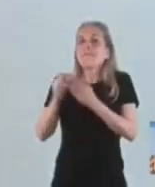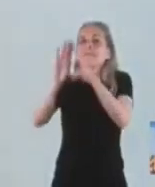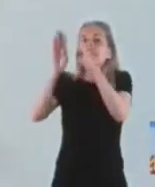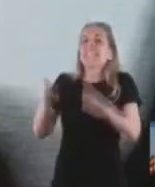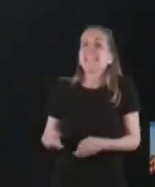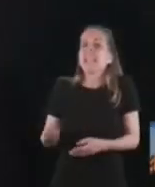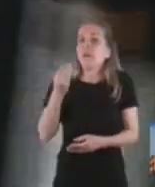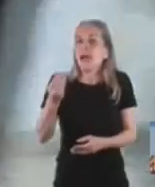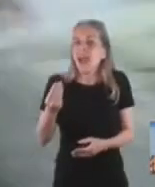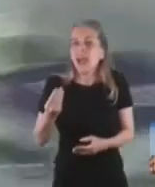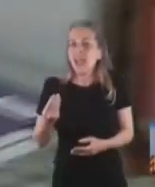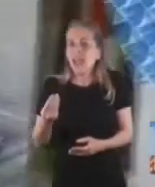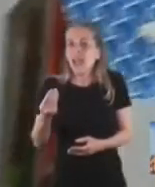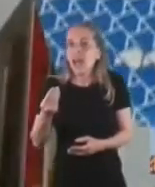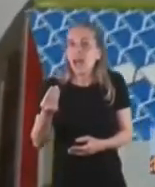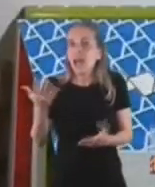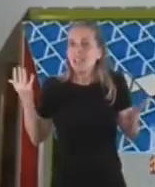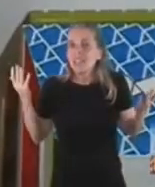gusto.